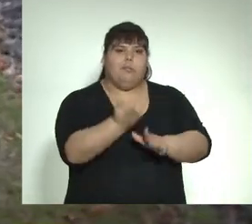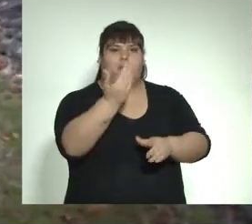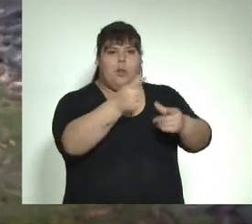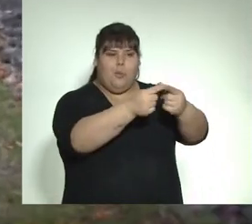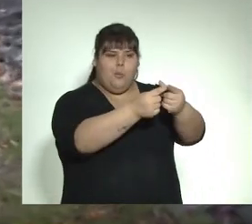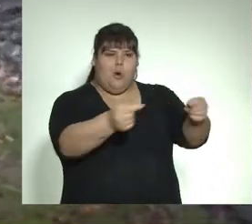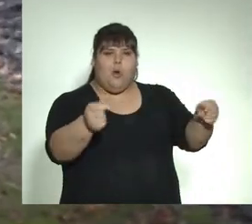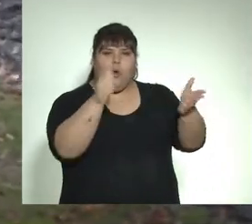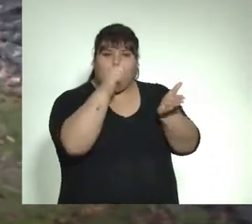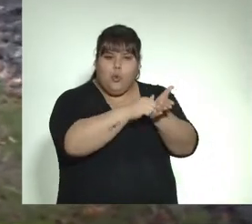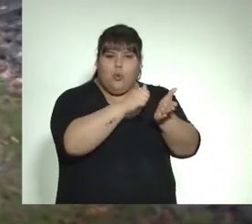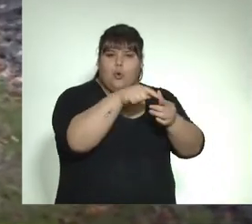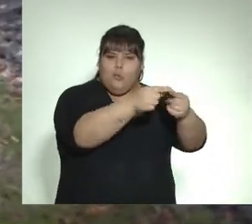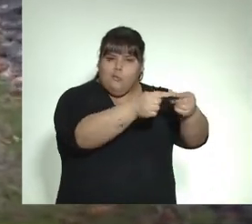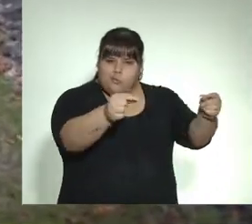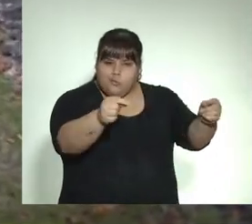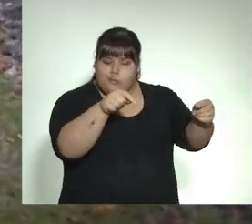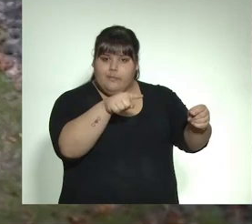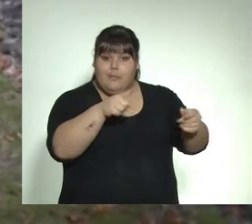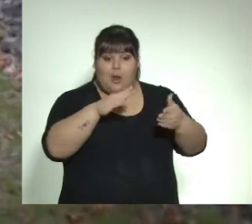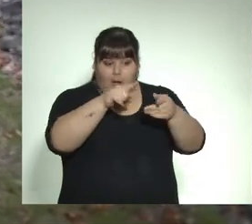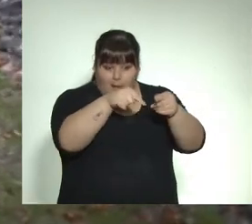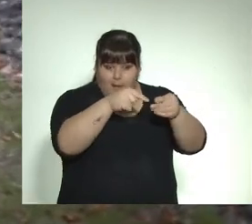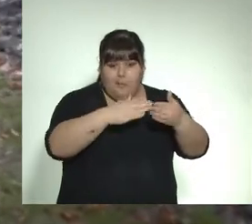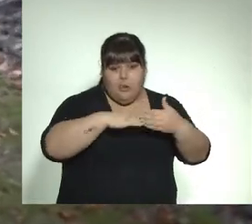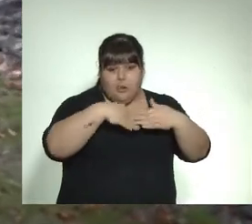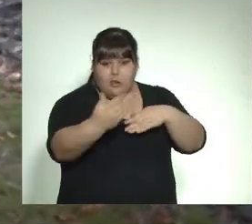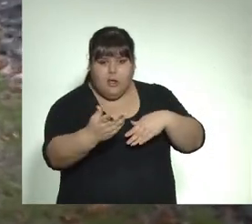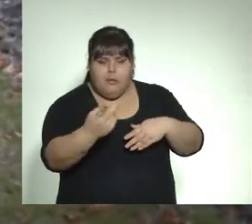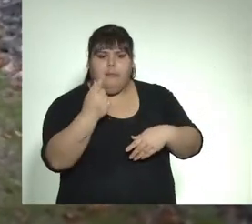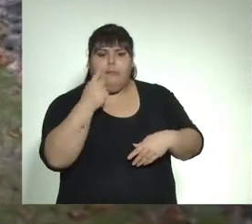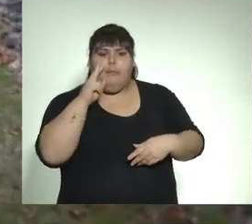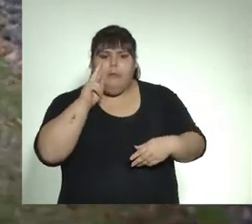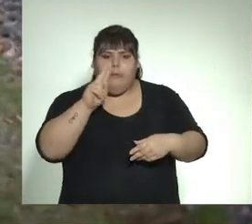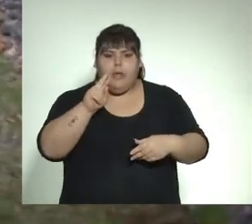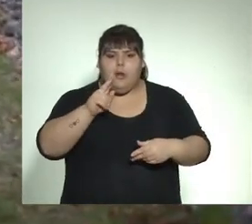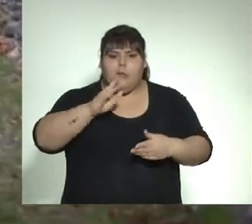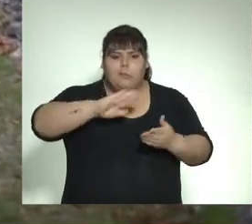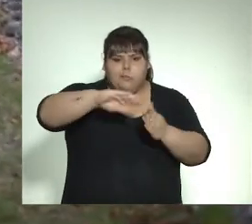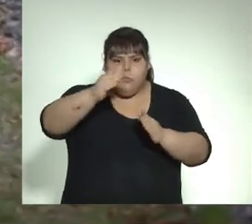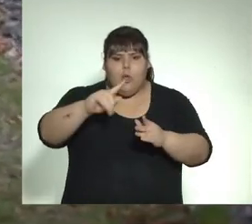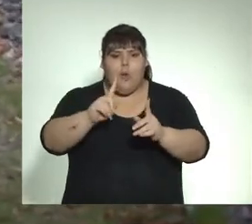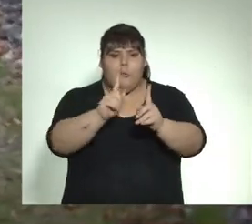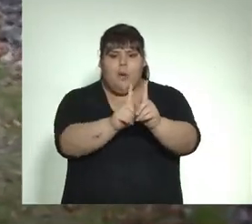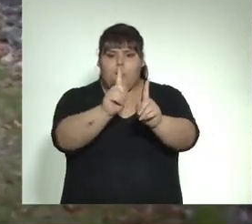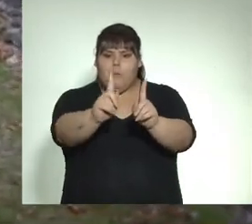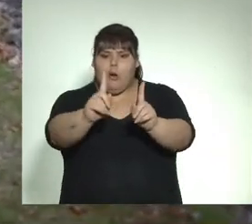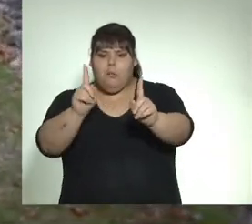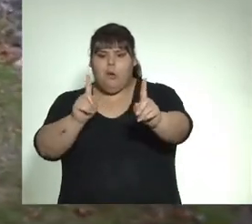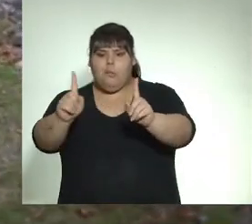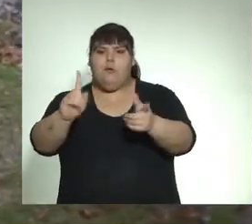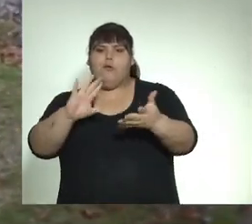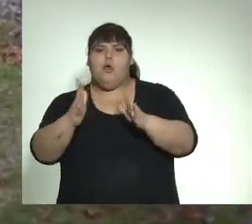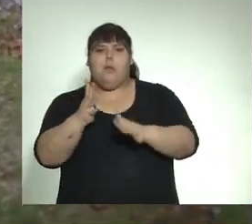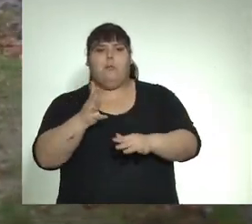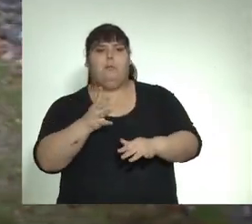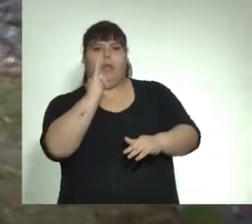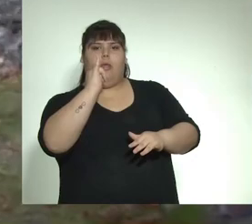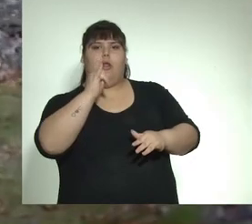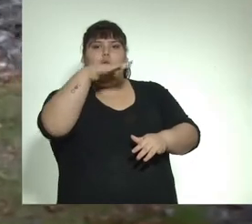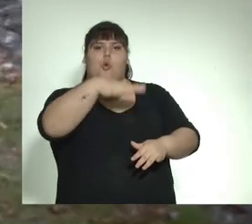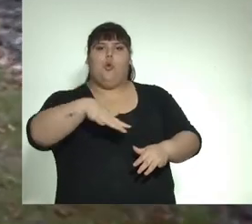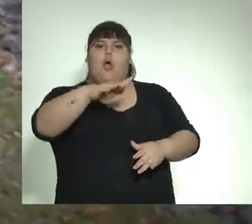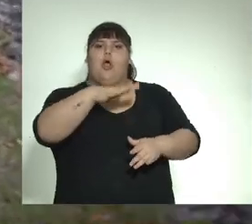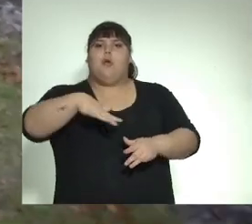ese espigón, pero de ahí para allá vos ves algunos puntales que marcan distintos sectores de la